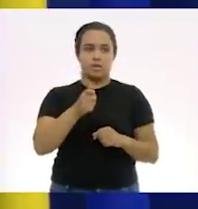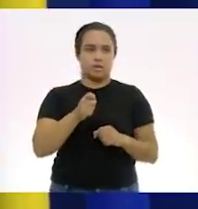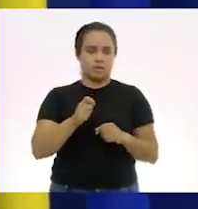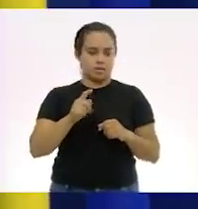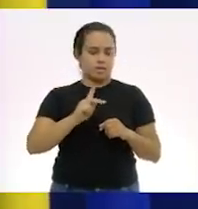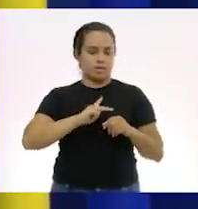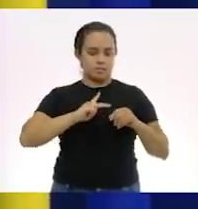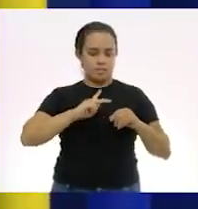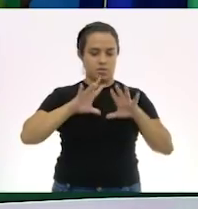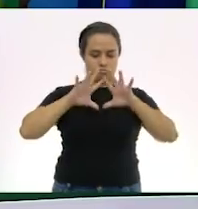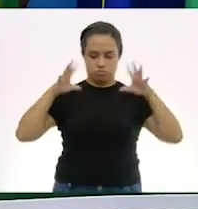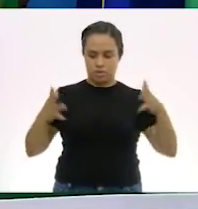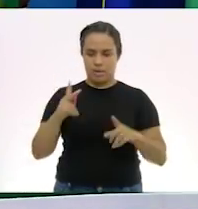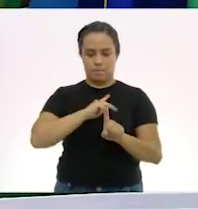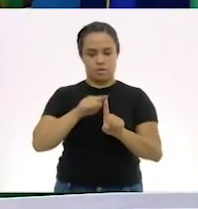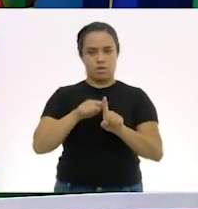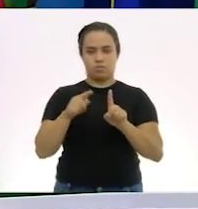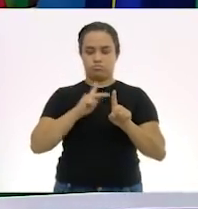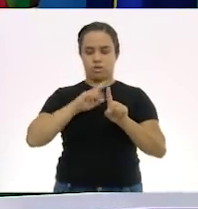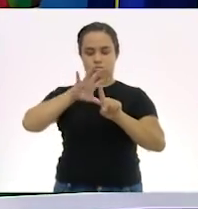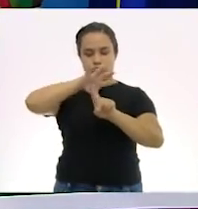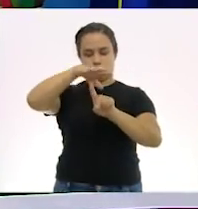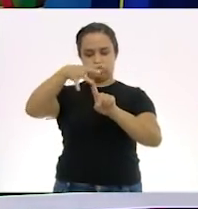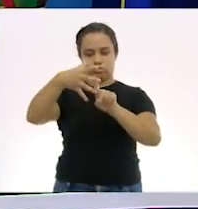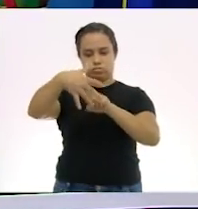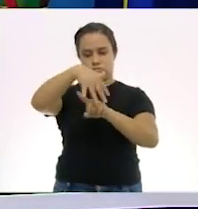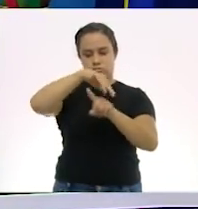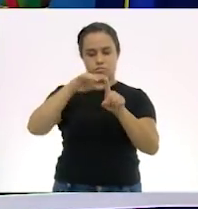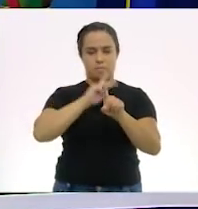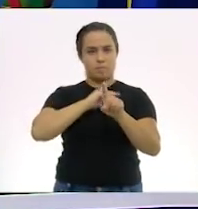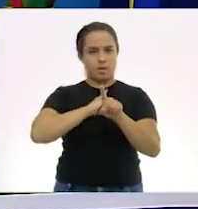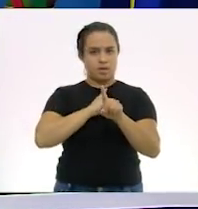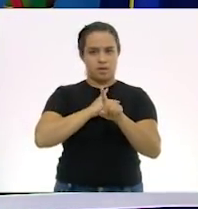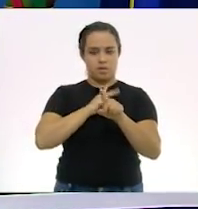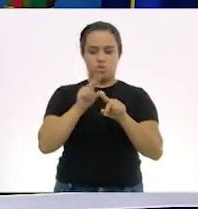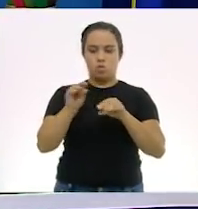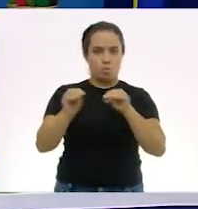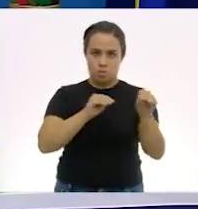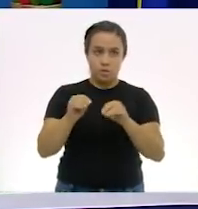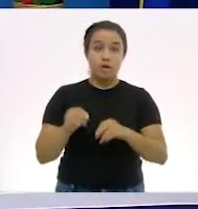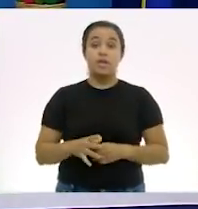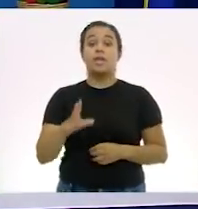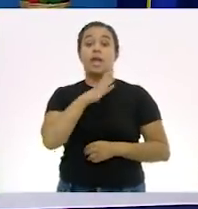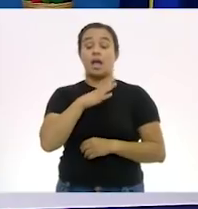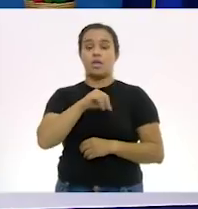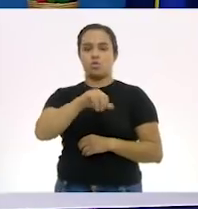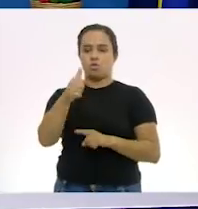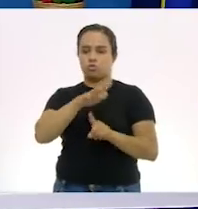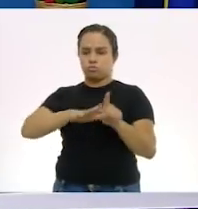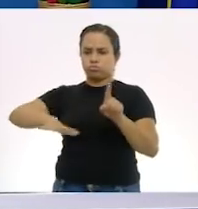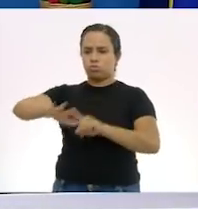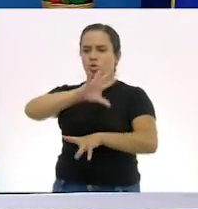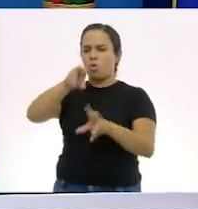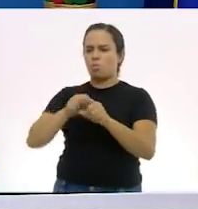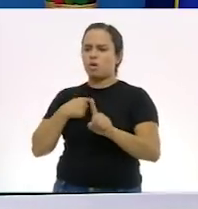hacia adelante. Y bueno, podemos darle un sinfín de movimientos. Entonces,